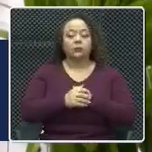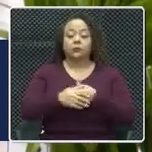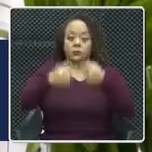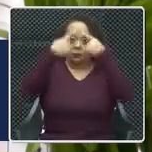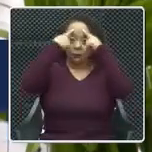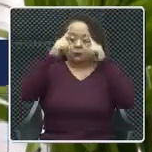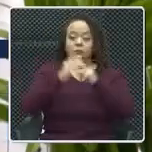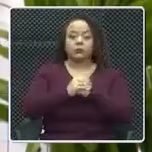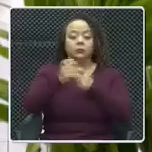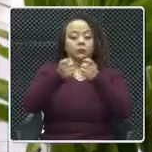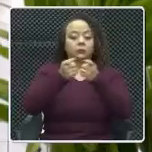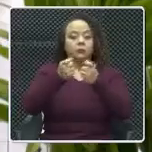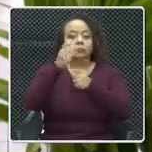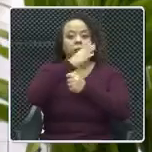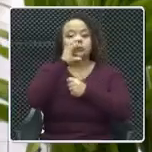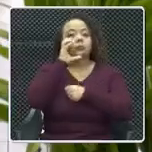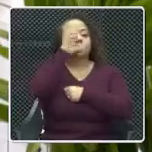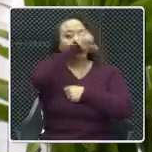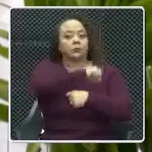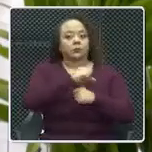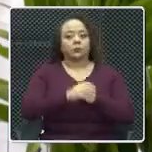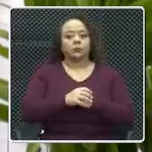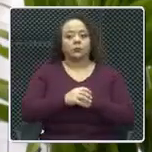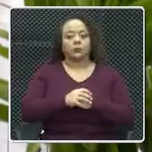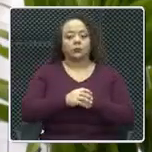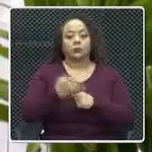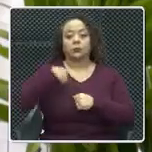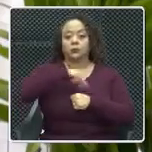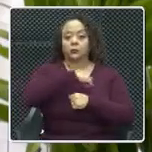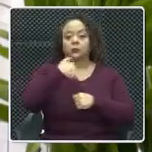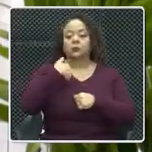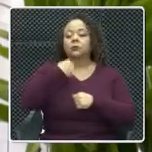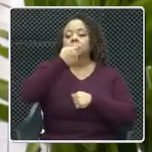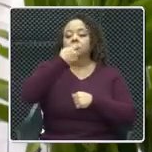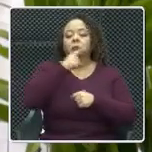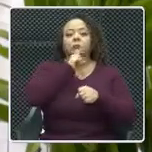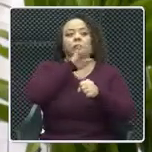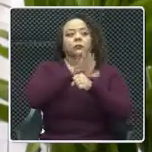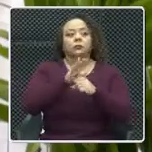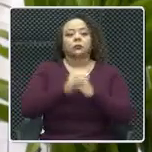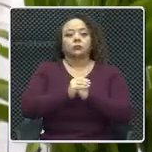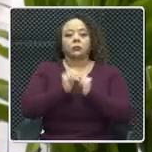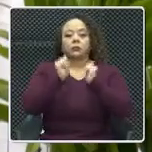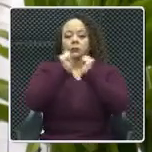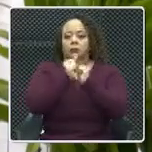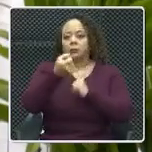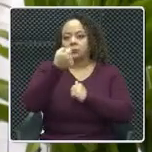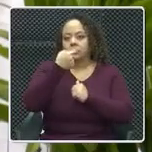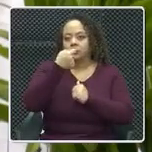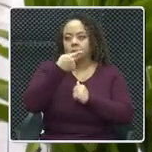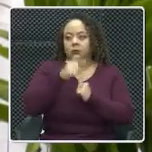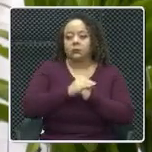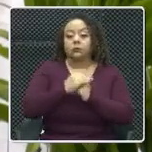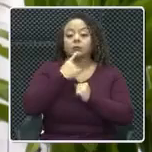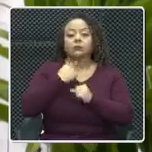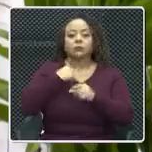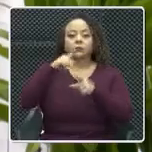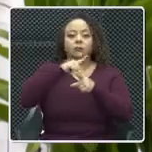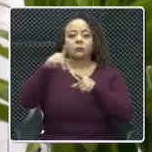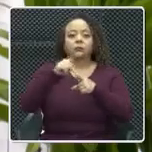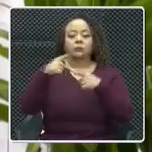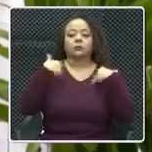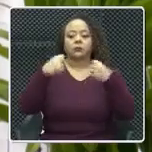logramos controlarla, identificarla, si estamos medicados, cumplir con la medicación que nos indicó el profesional de la